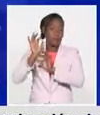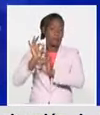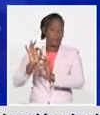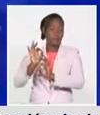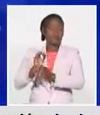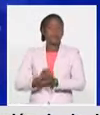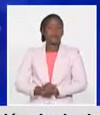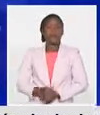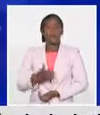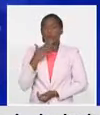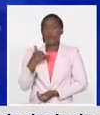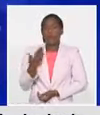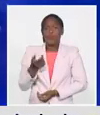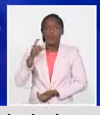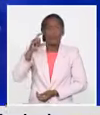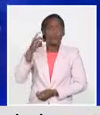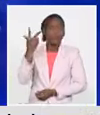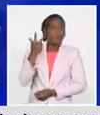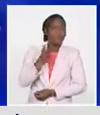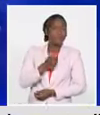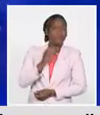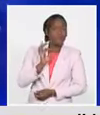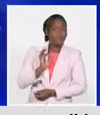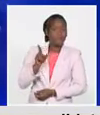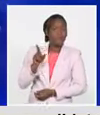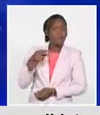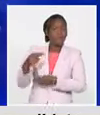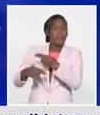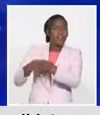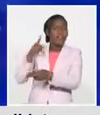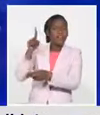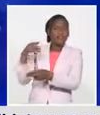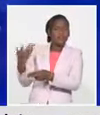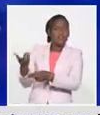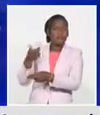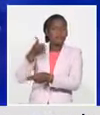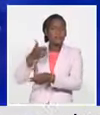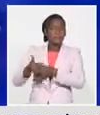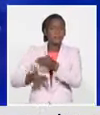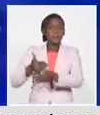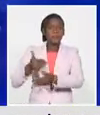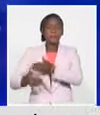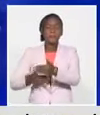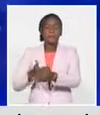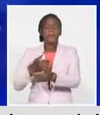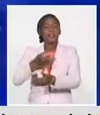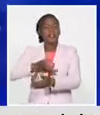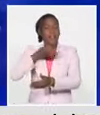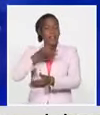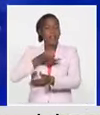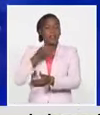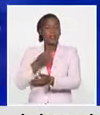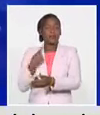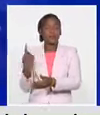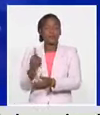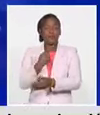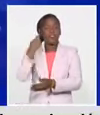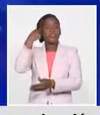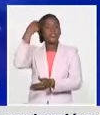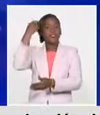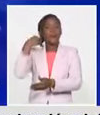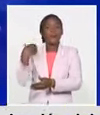candidato vacunal, Abdala, que también marcha al frente en las investigaciones científicas de nuestro país contra la